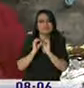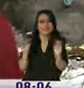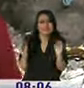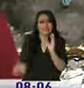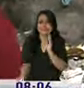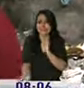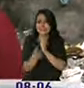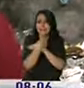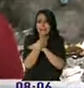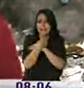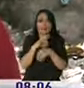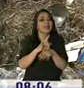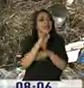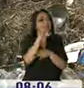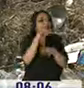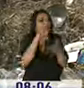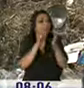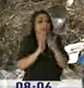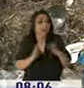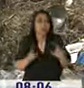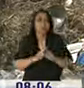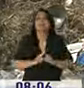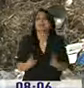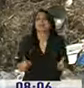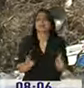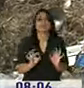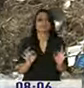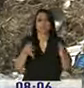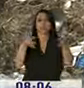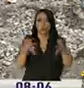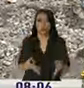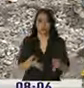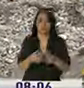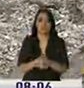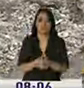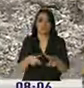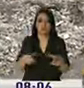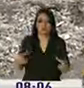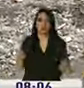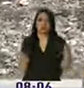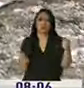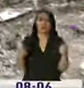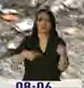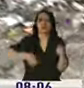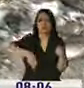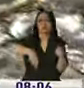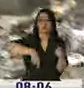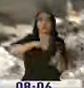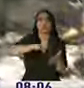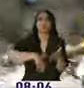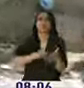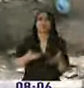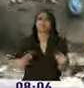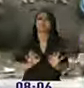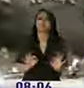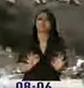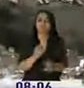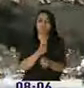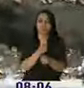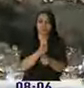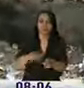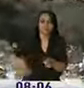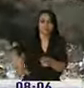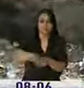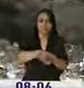eso se quedó, hasta los estudios. Además, expresan que el carro recolector no cumple con los horarios, por lo que este espacio, ubicado en la calle Virgen